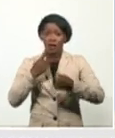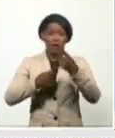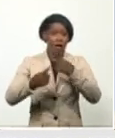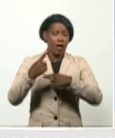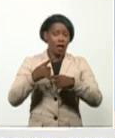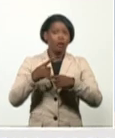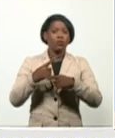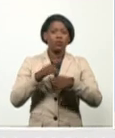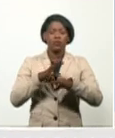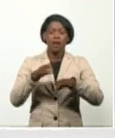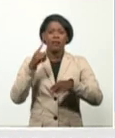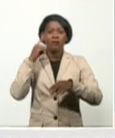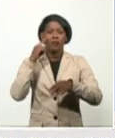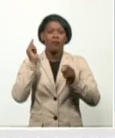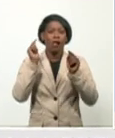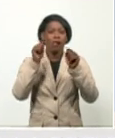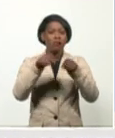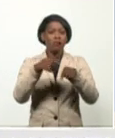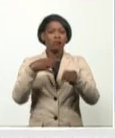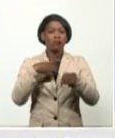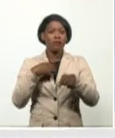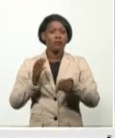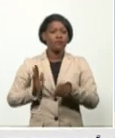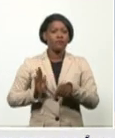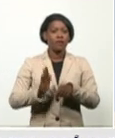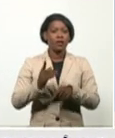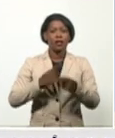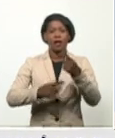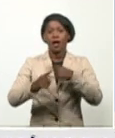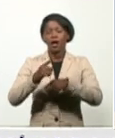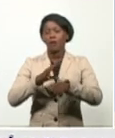ya es posible diagnosticar el